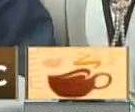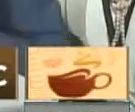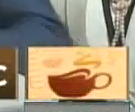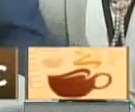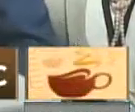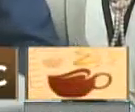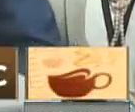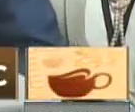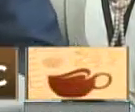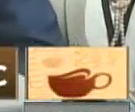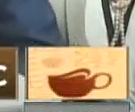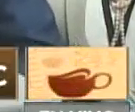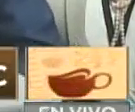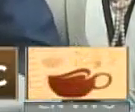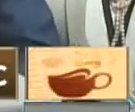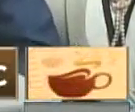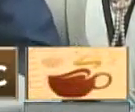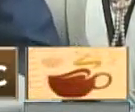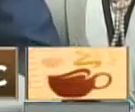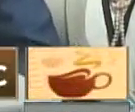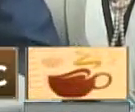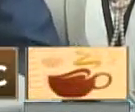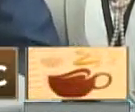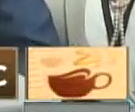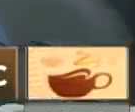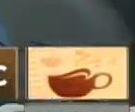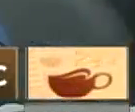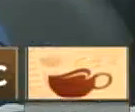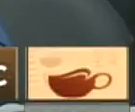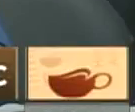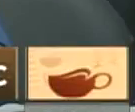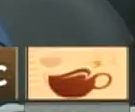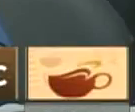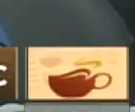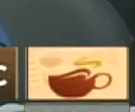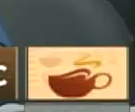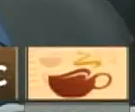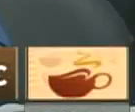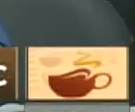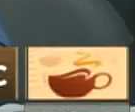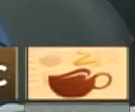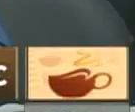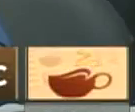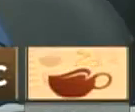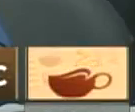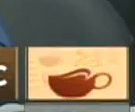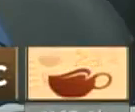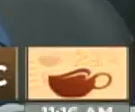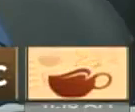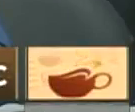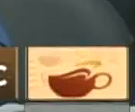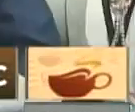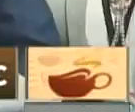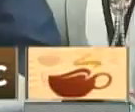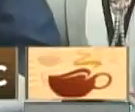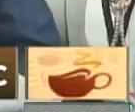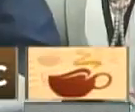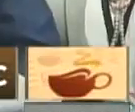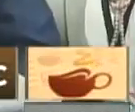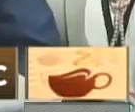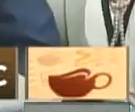la conservación ambiental, en especial los relacionados con la mitigación, adaptación y resiliencia al cambio